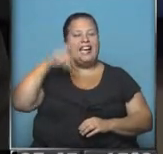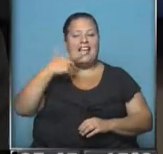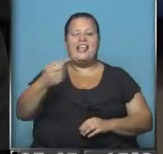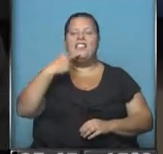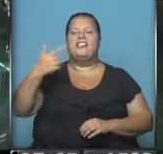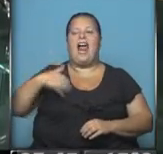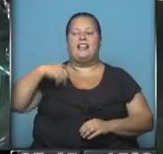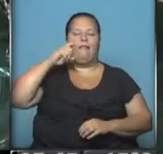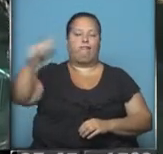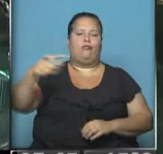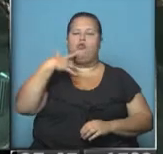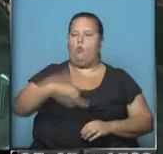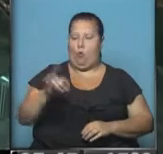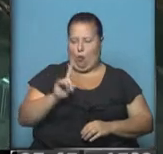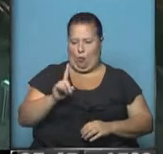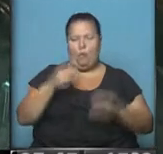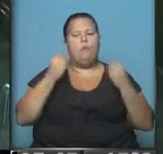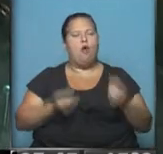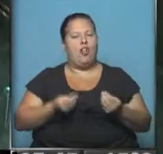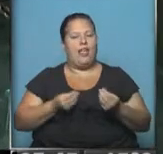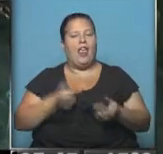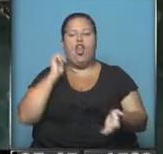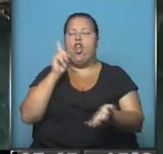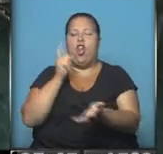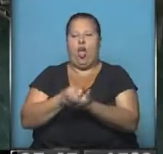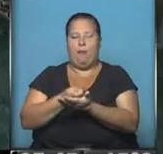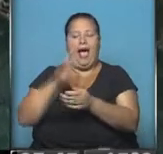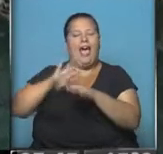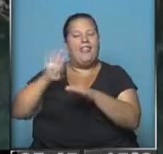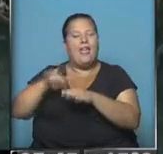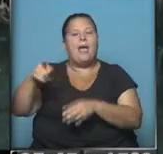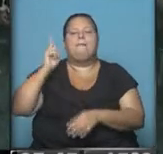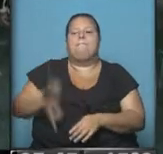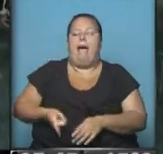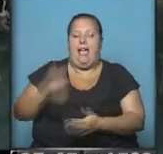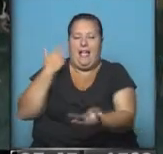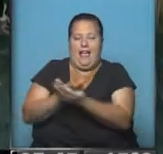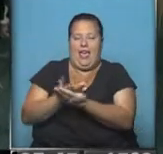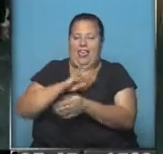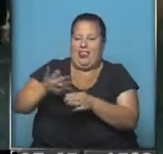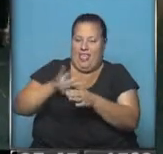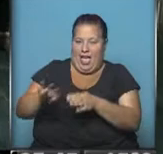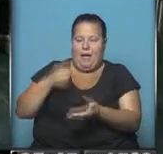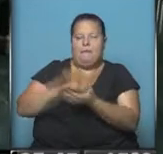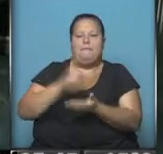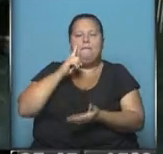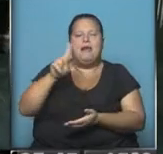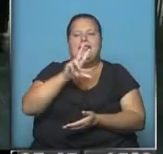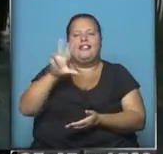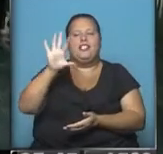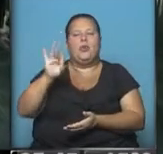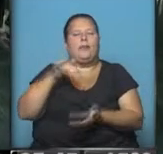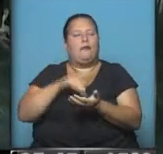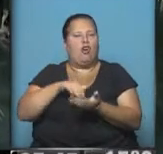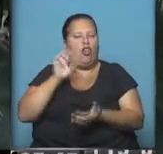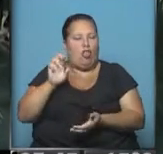en desacato porque en vez de pagar la deuda como él planteaba decir pagar los 1350